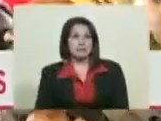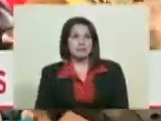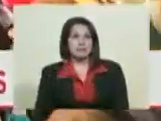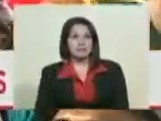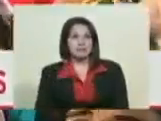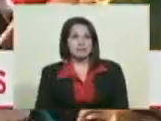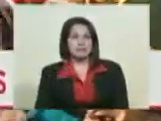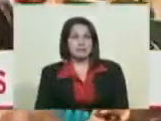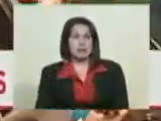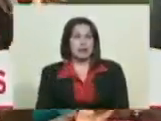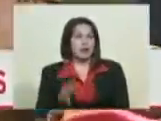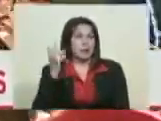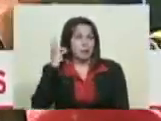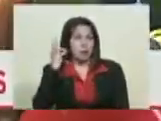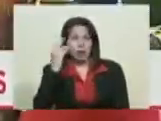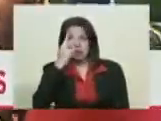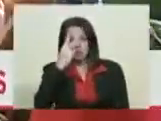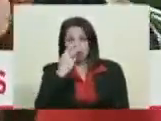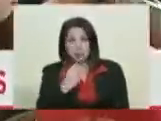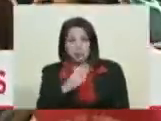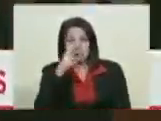Muchacha humilde de los barrios,